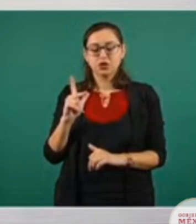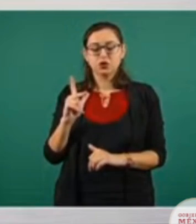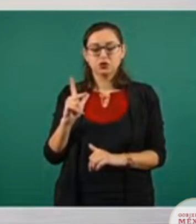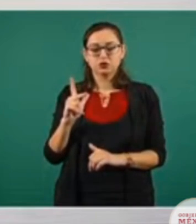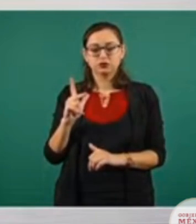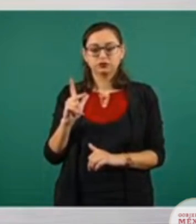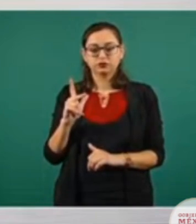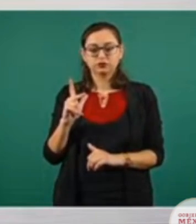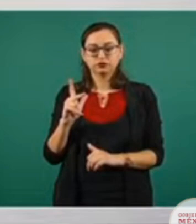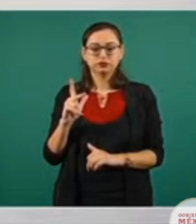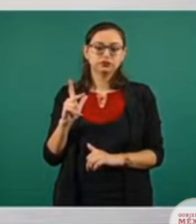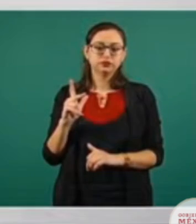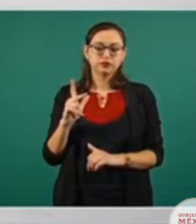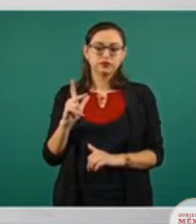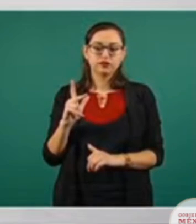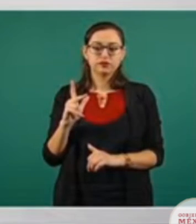para